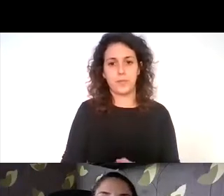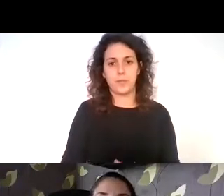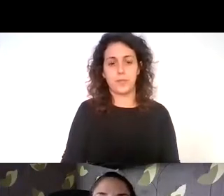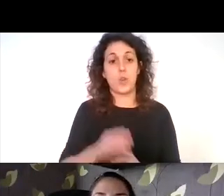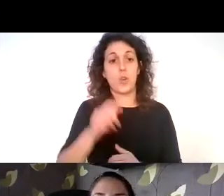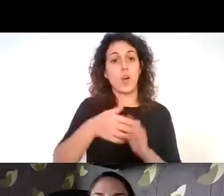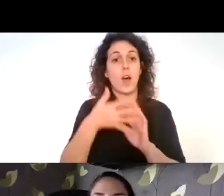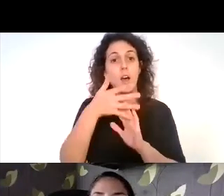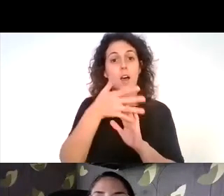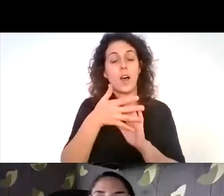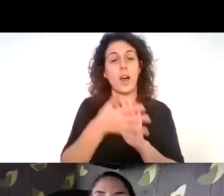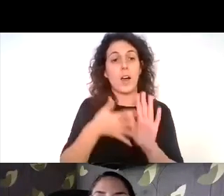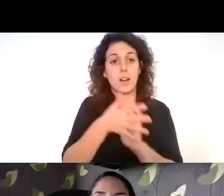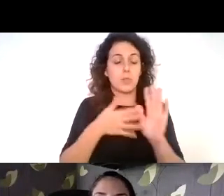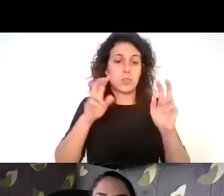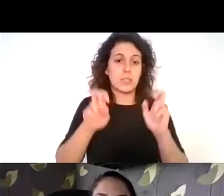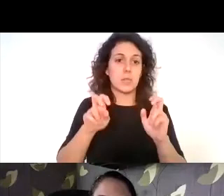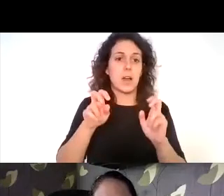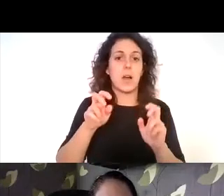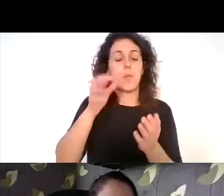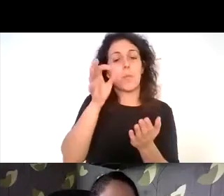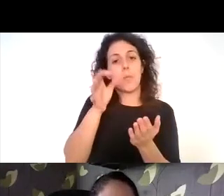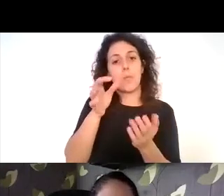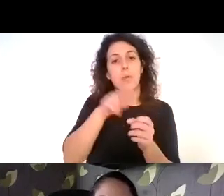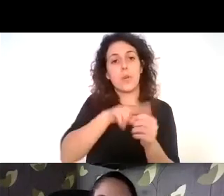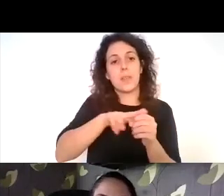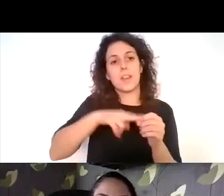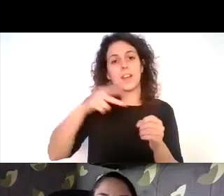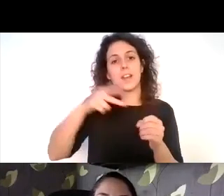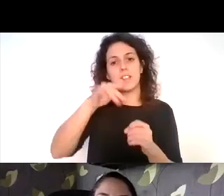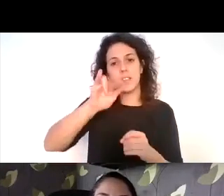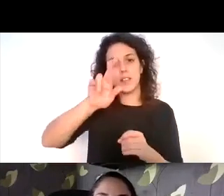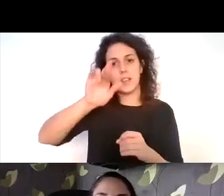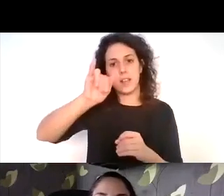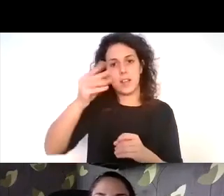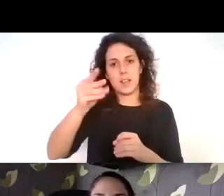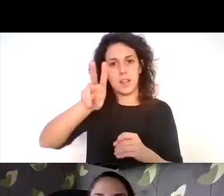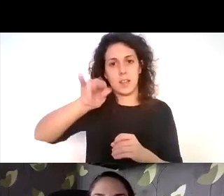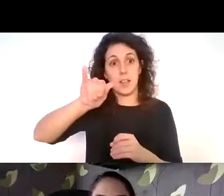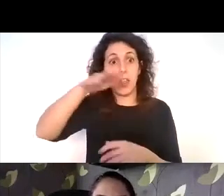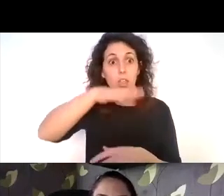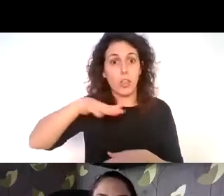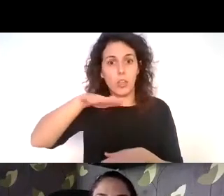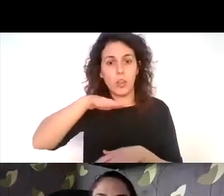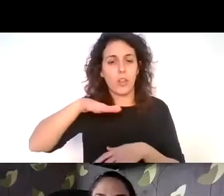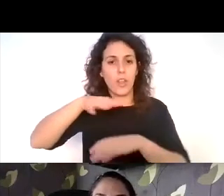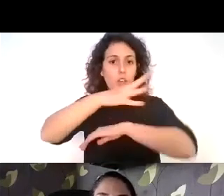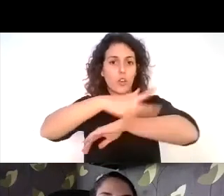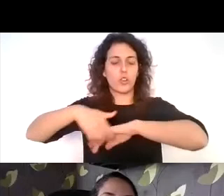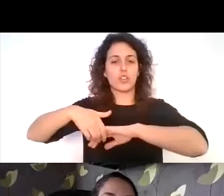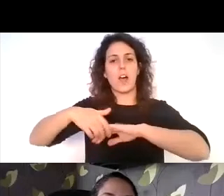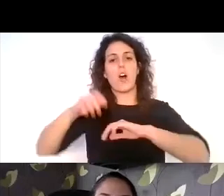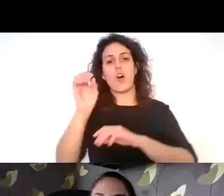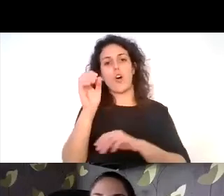Hoy vamos a dar a conocer un poquito de la provincia de Chiriquí, que está ubicada en la costa occidental del país,